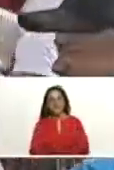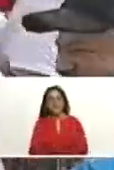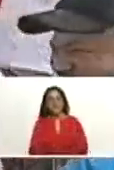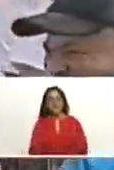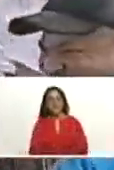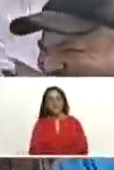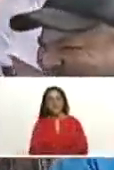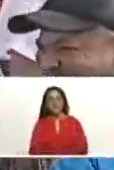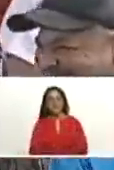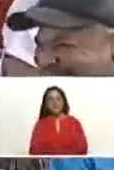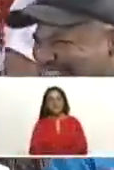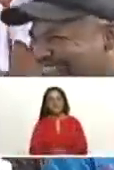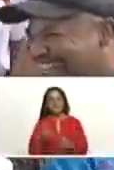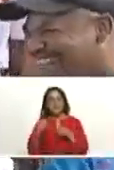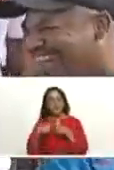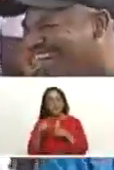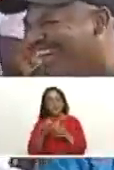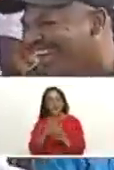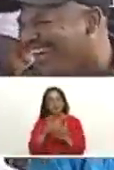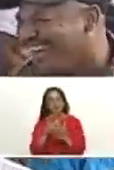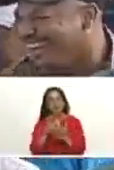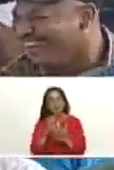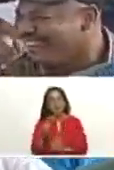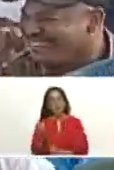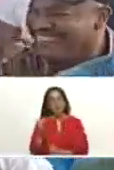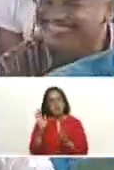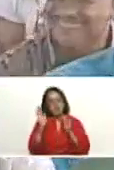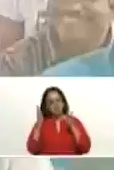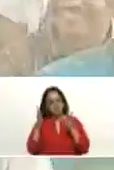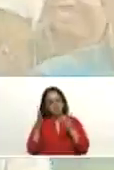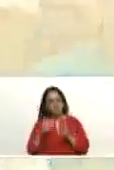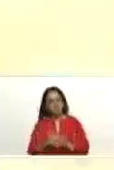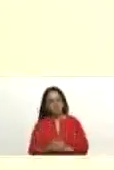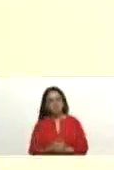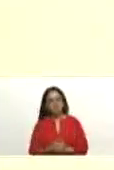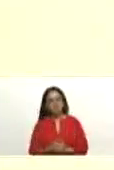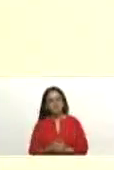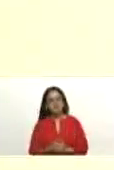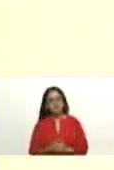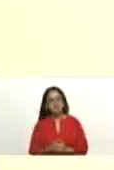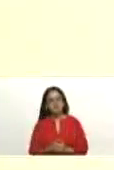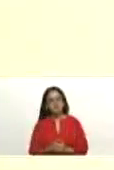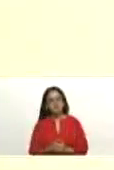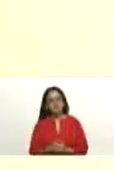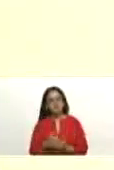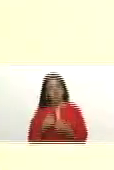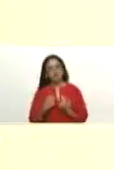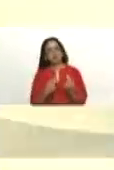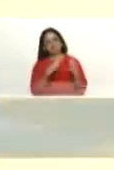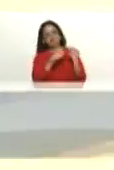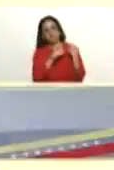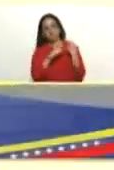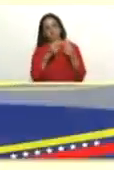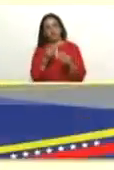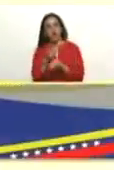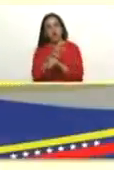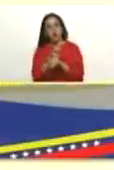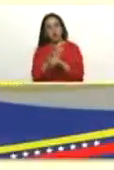Y la otra es más estructural. Y yo encargaría al